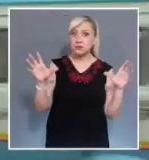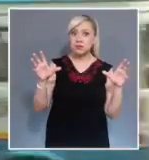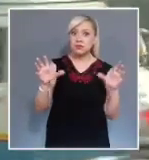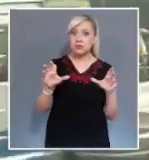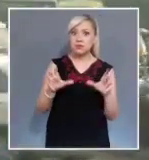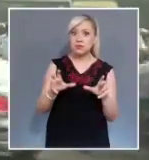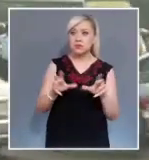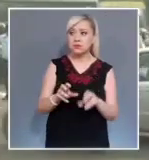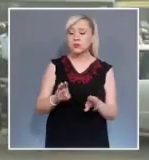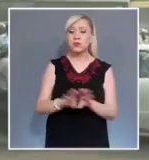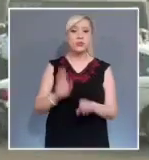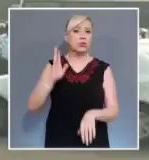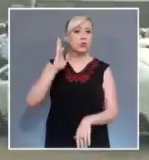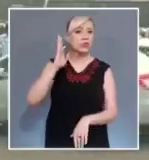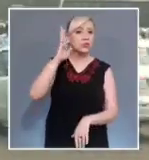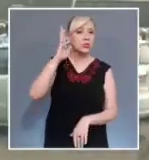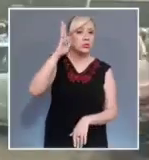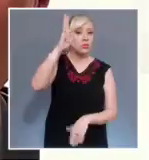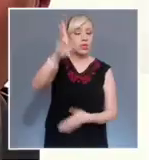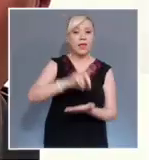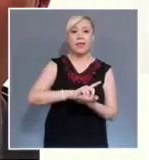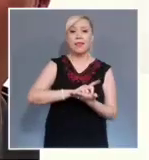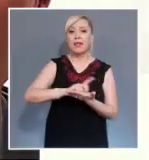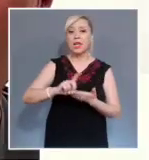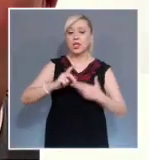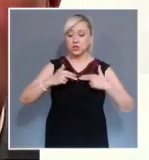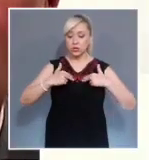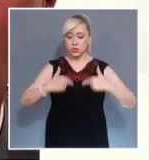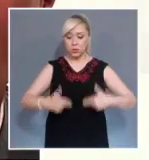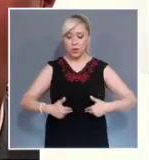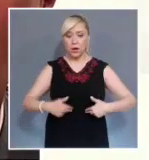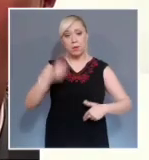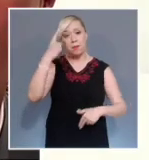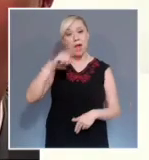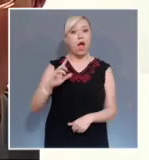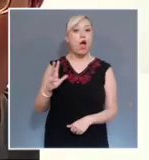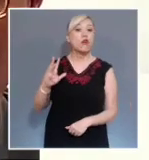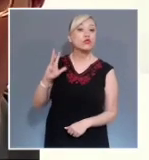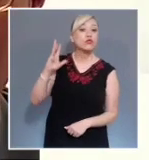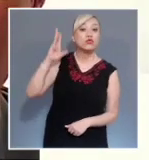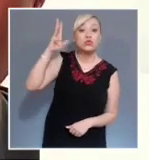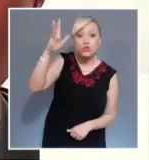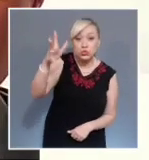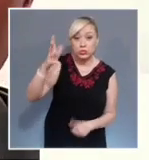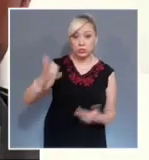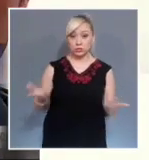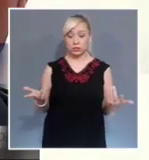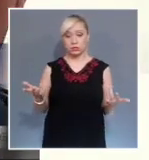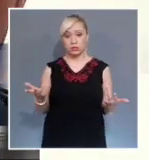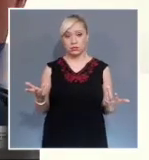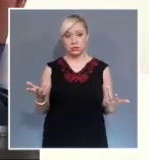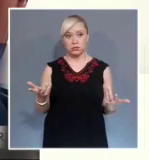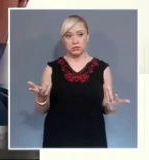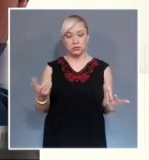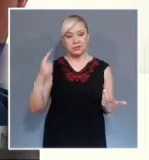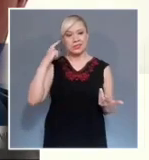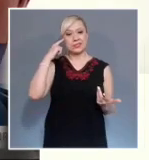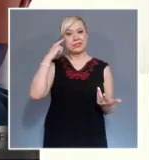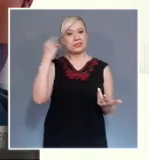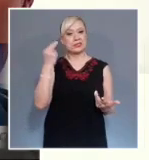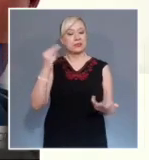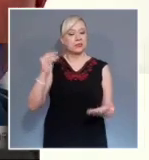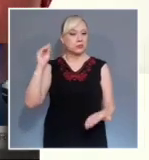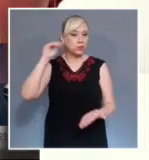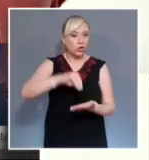es el derecho humano al futuro chino propiciar leyes y sentencias